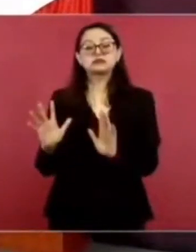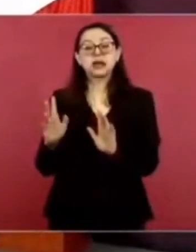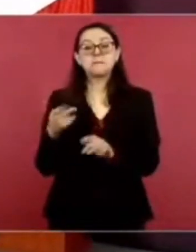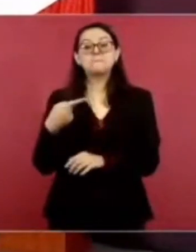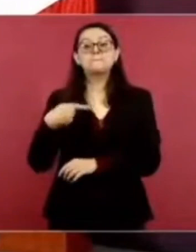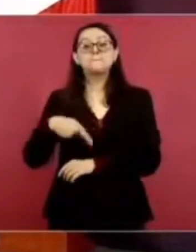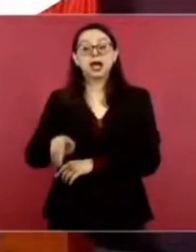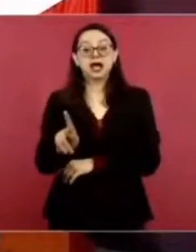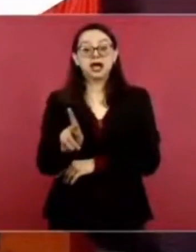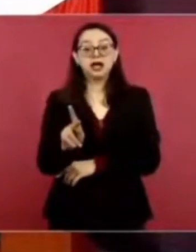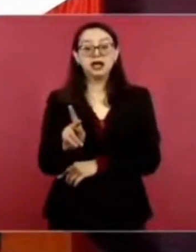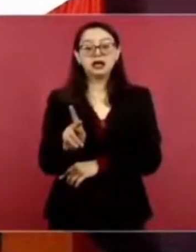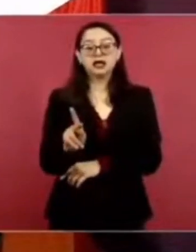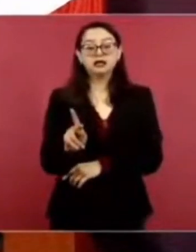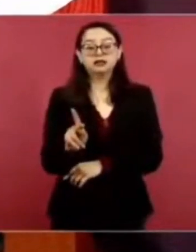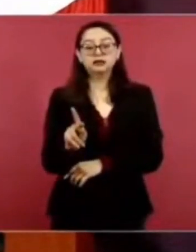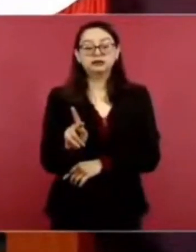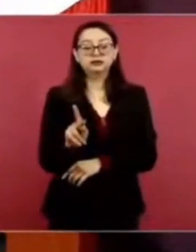más que